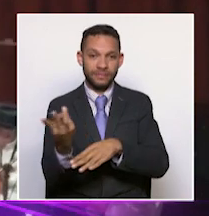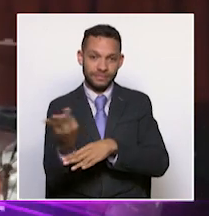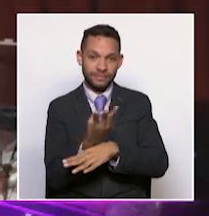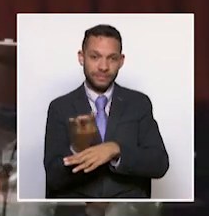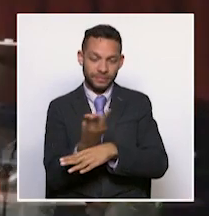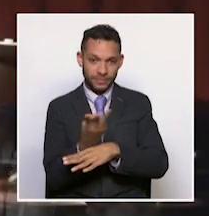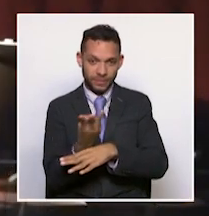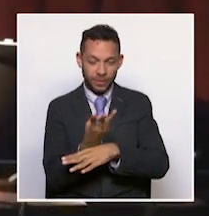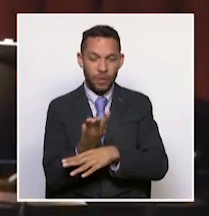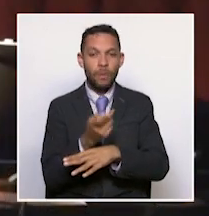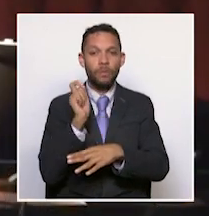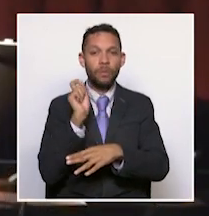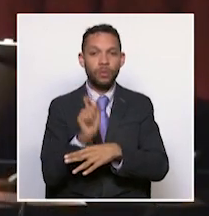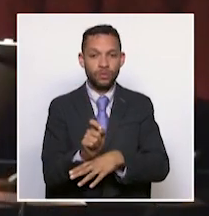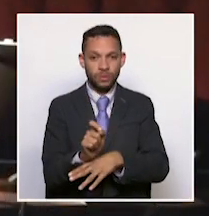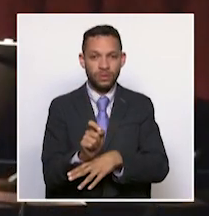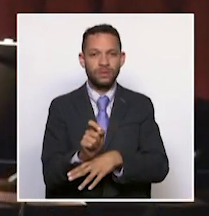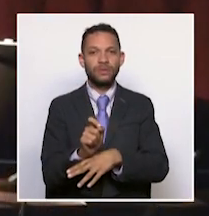página